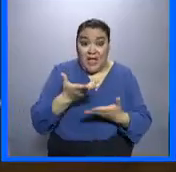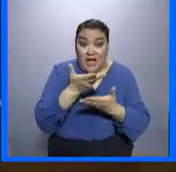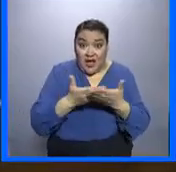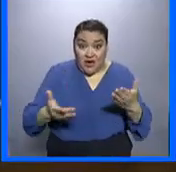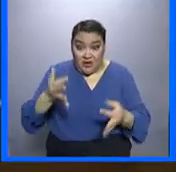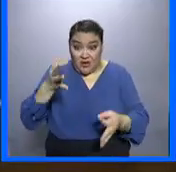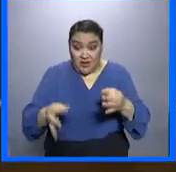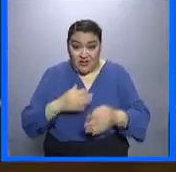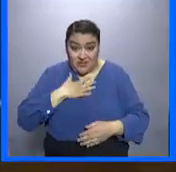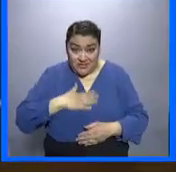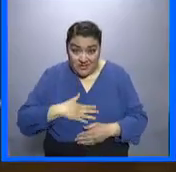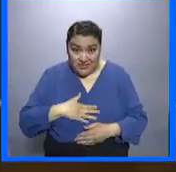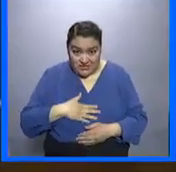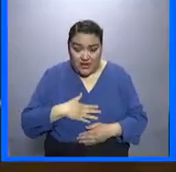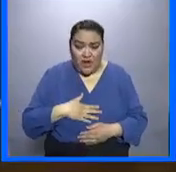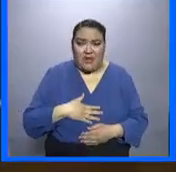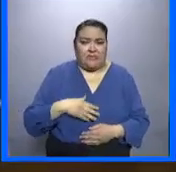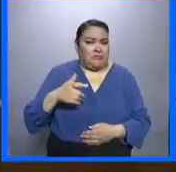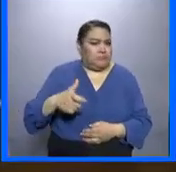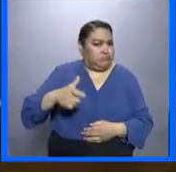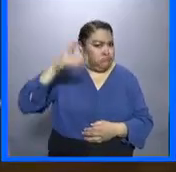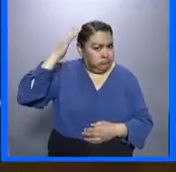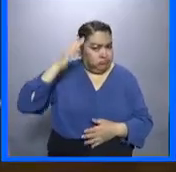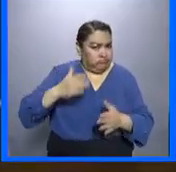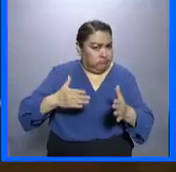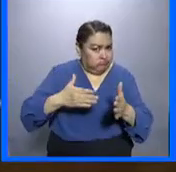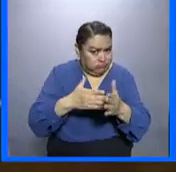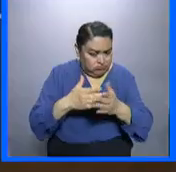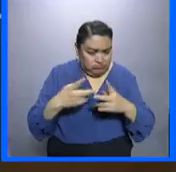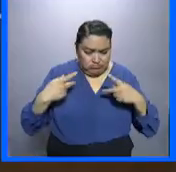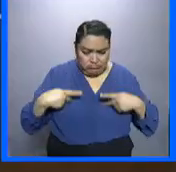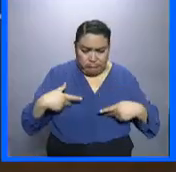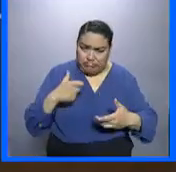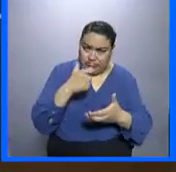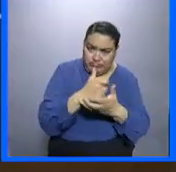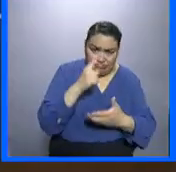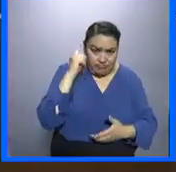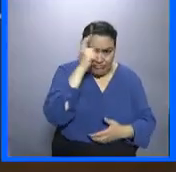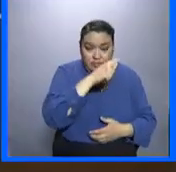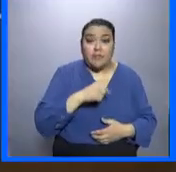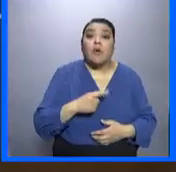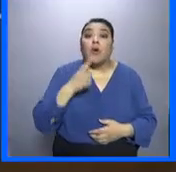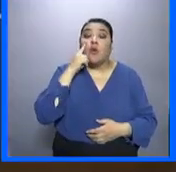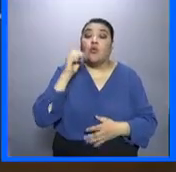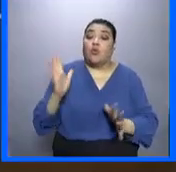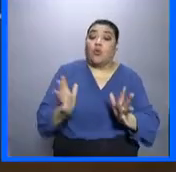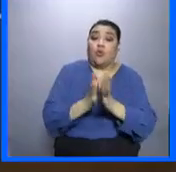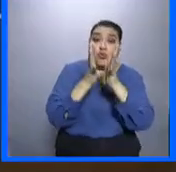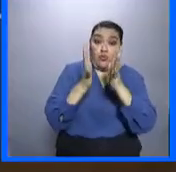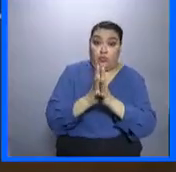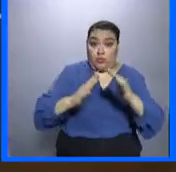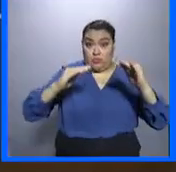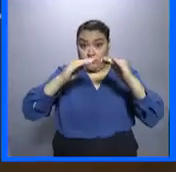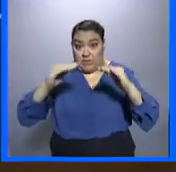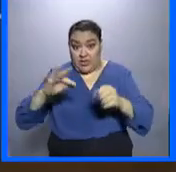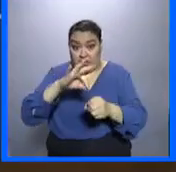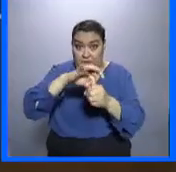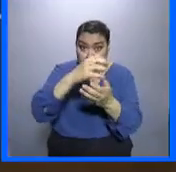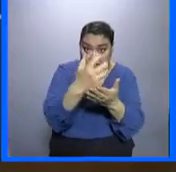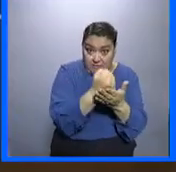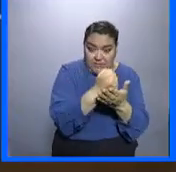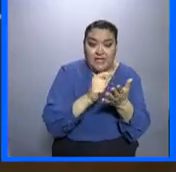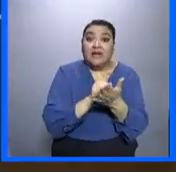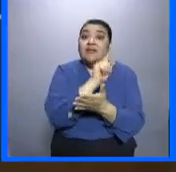a la justicia representa un obstáculo para la población. Si la democracia es ganar y perder, la